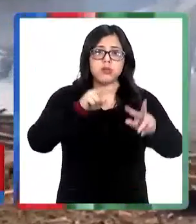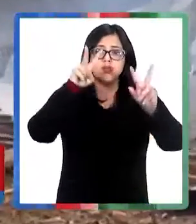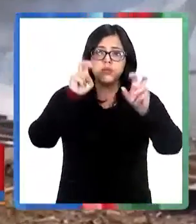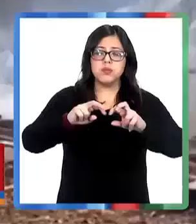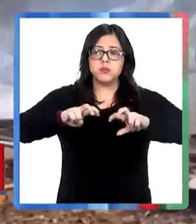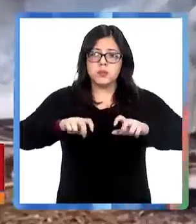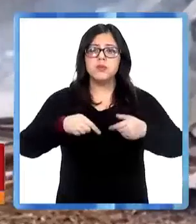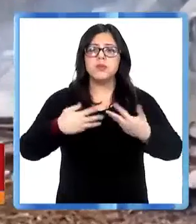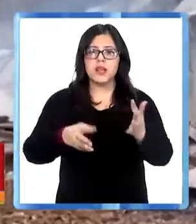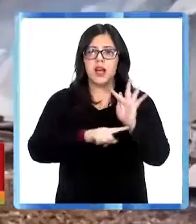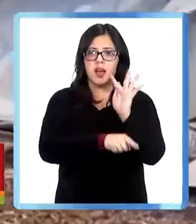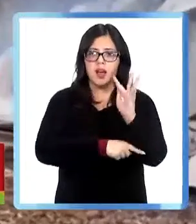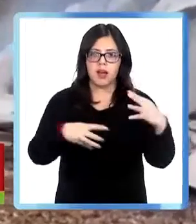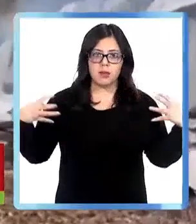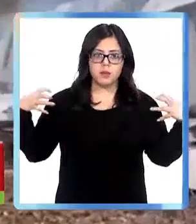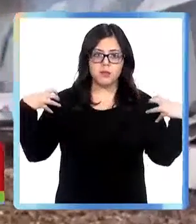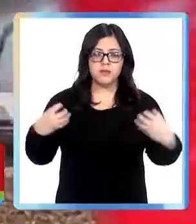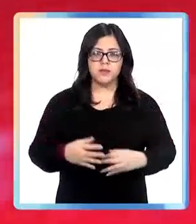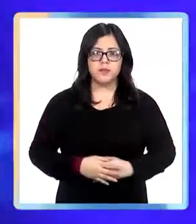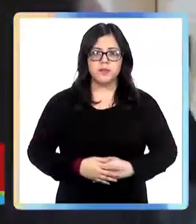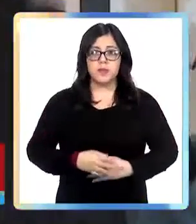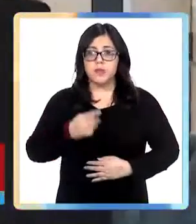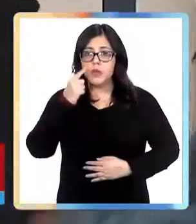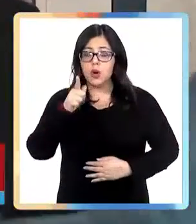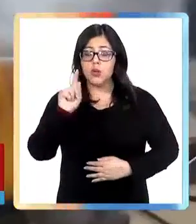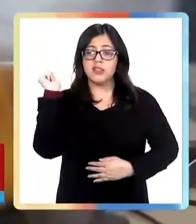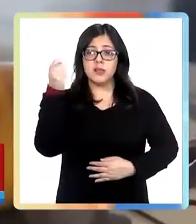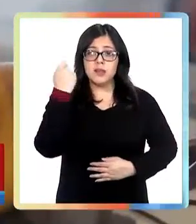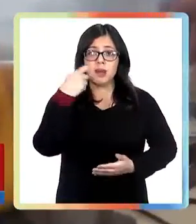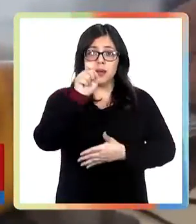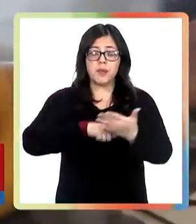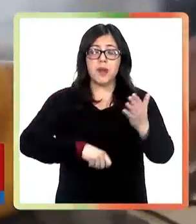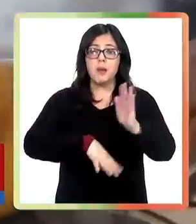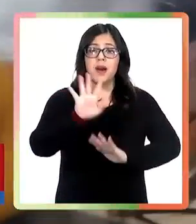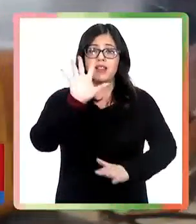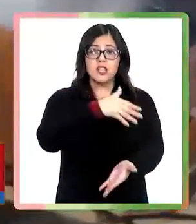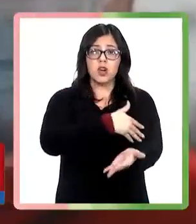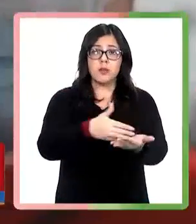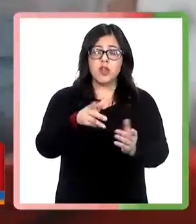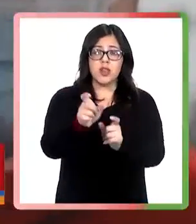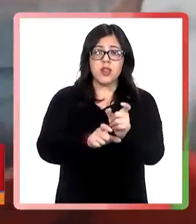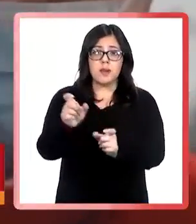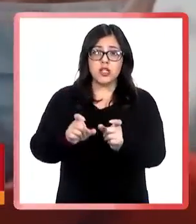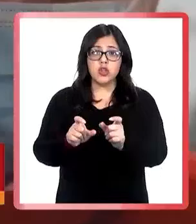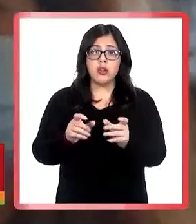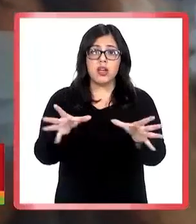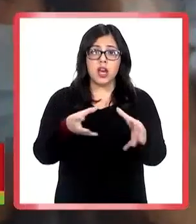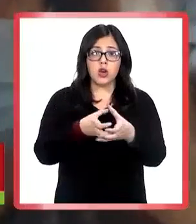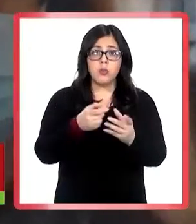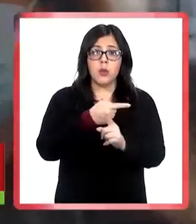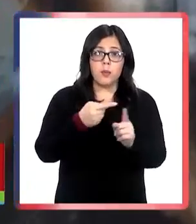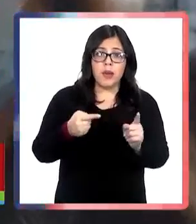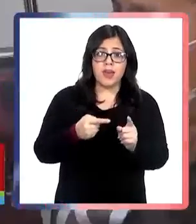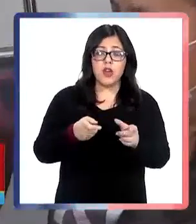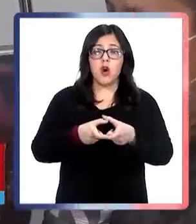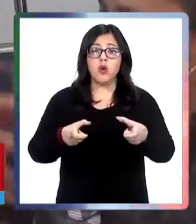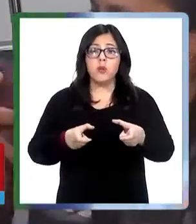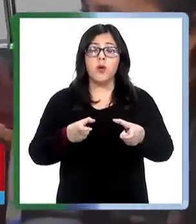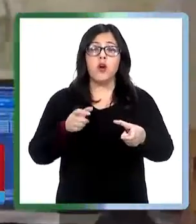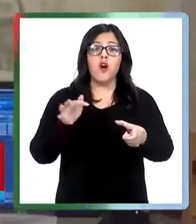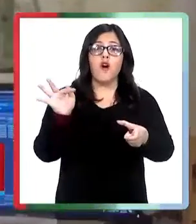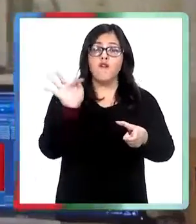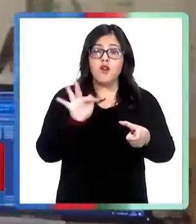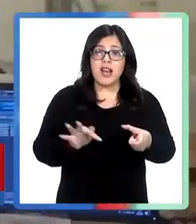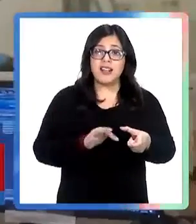en las investigaciones que lleva adelante la Fiscalía. Y a partir de septiembre, más de 5 millones de personas de clase media, usuarios de